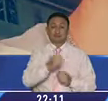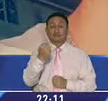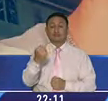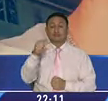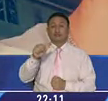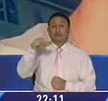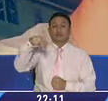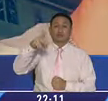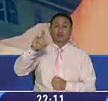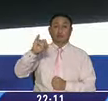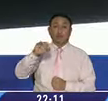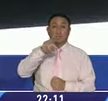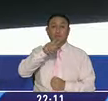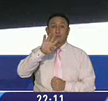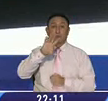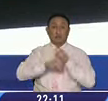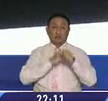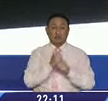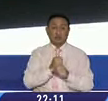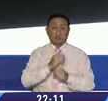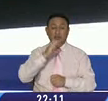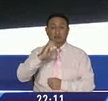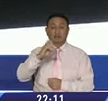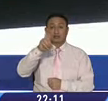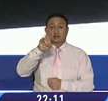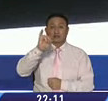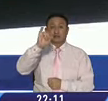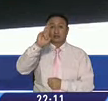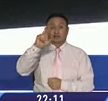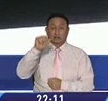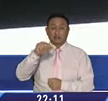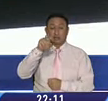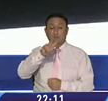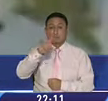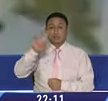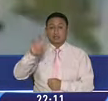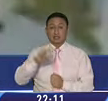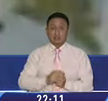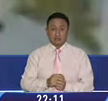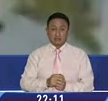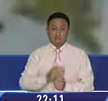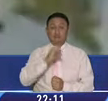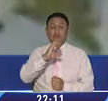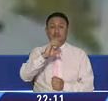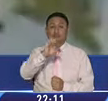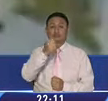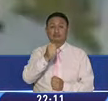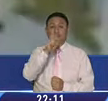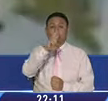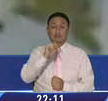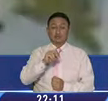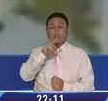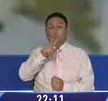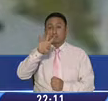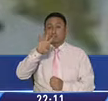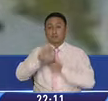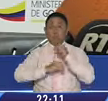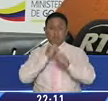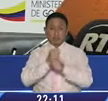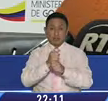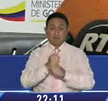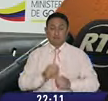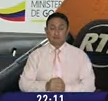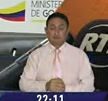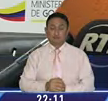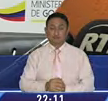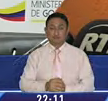Arteaga Zamora, de 24 años, Cristian Alexis Cedeño Zamora, de 27, y César Gabriel Lor Lugo, de 24 años de edad. Es